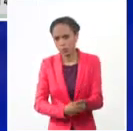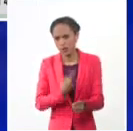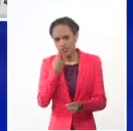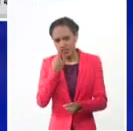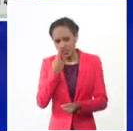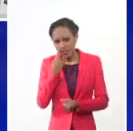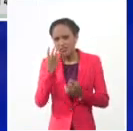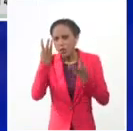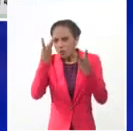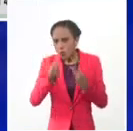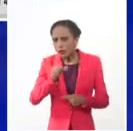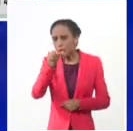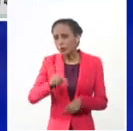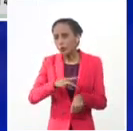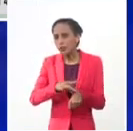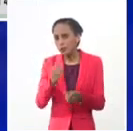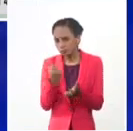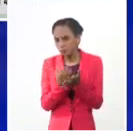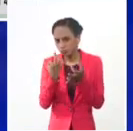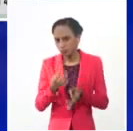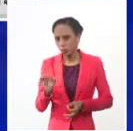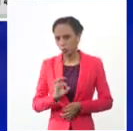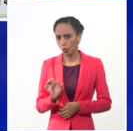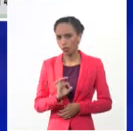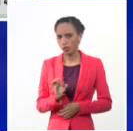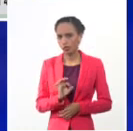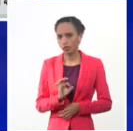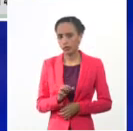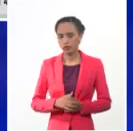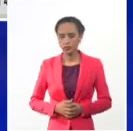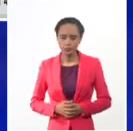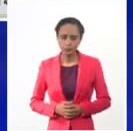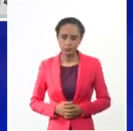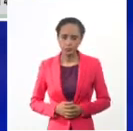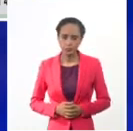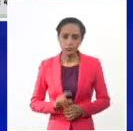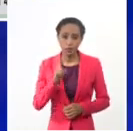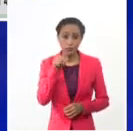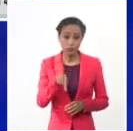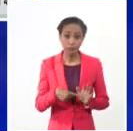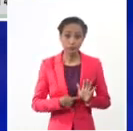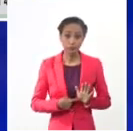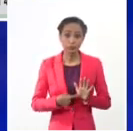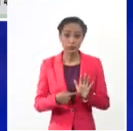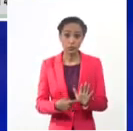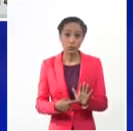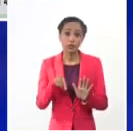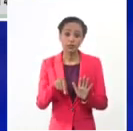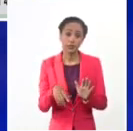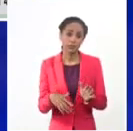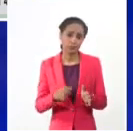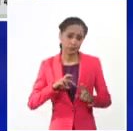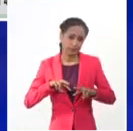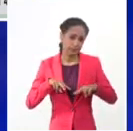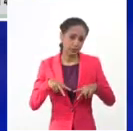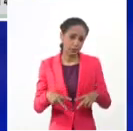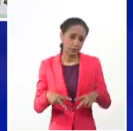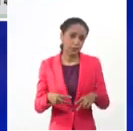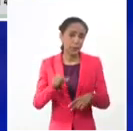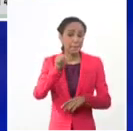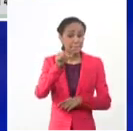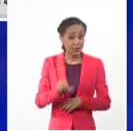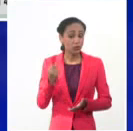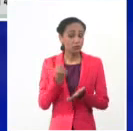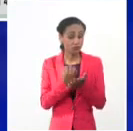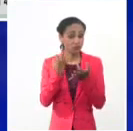Los casos activos, que son expresión de los casos que se diagnostican, los